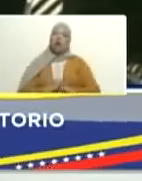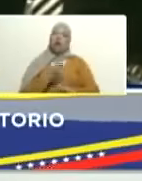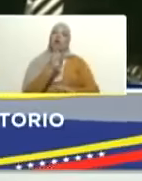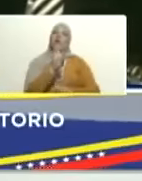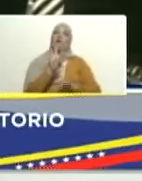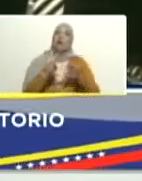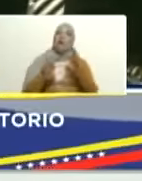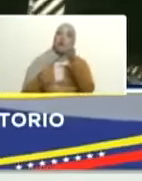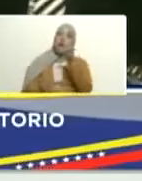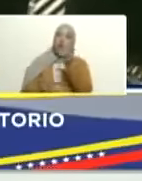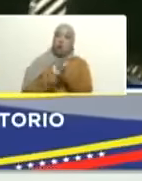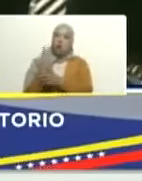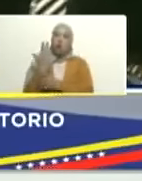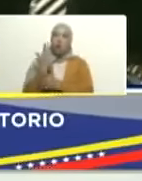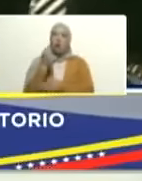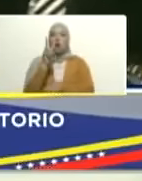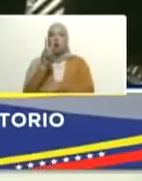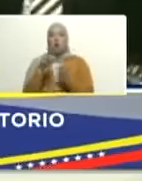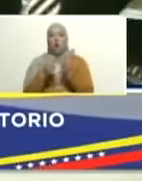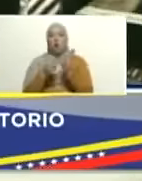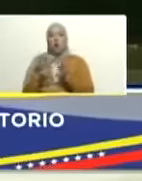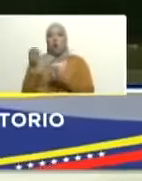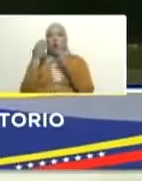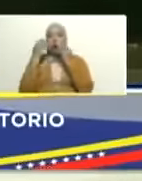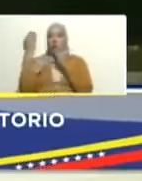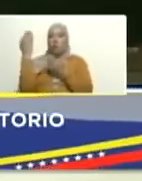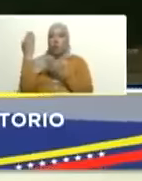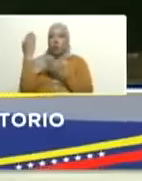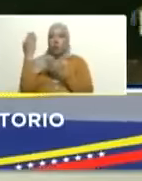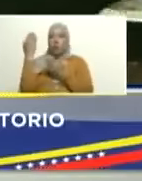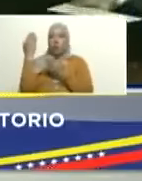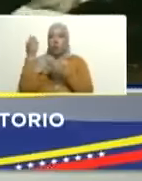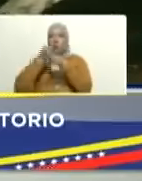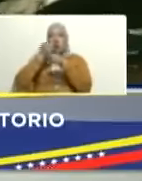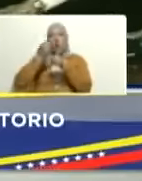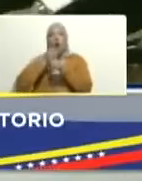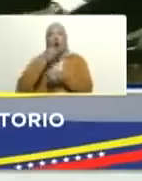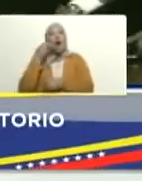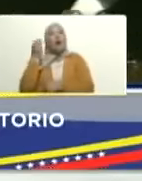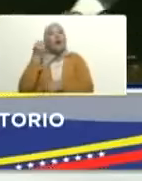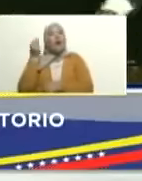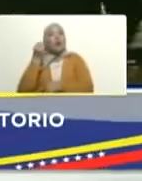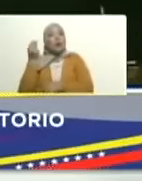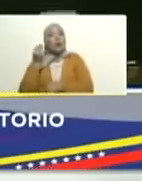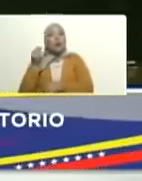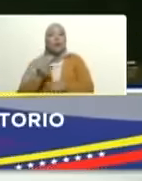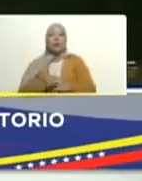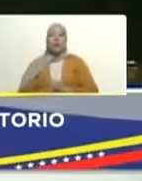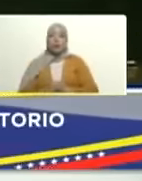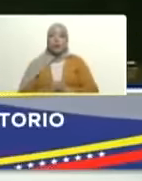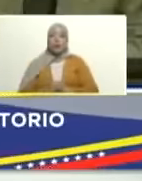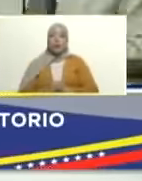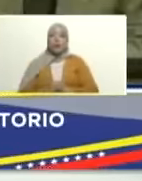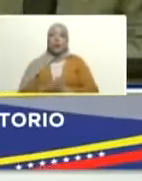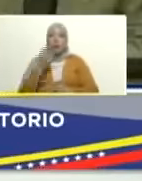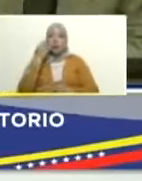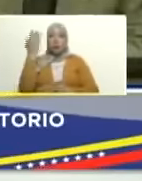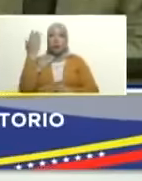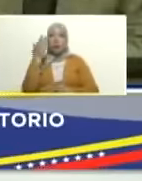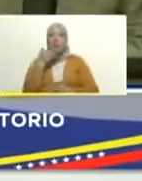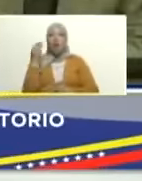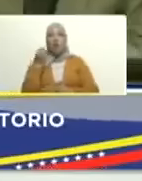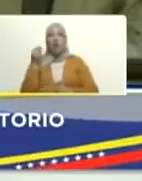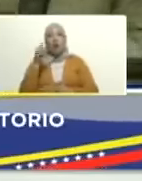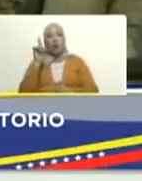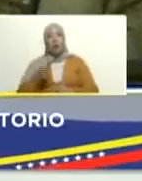29 de mayo del año, mira, Timoteo Zambrano, estaba jovencito, vale, Roy Chardeto, estaba chamito